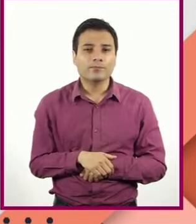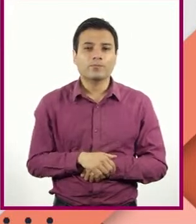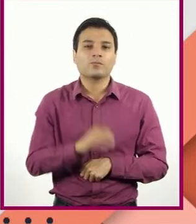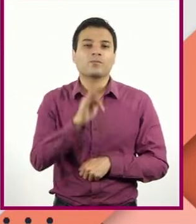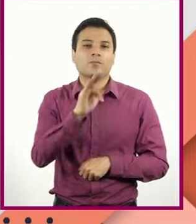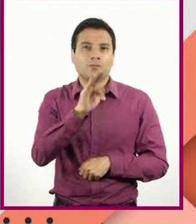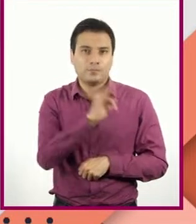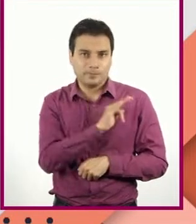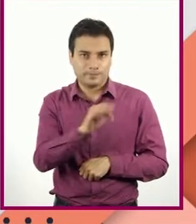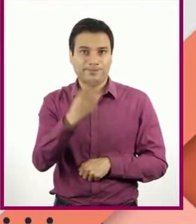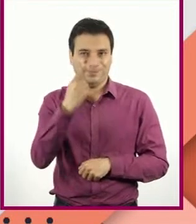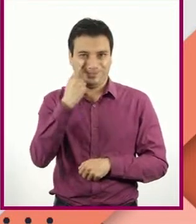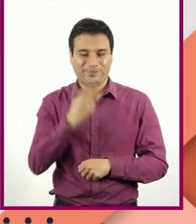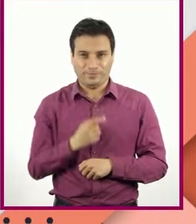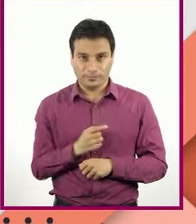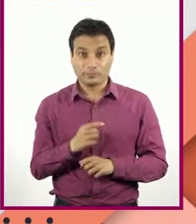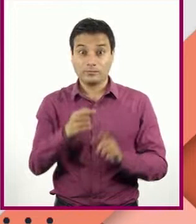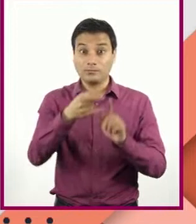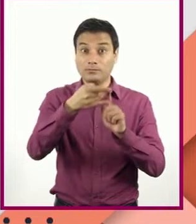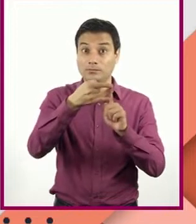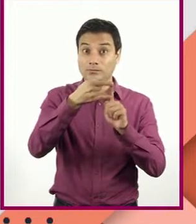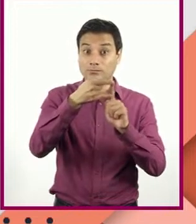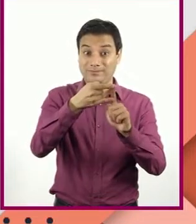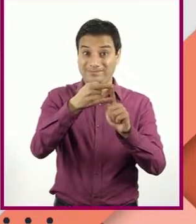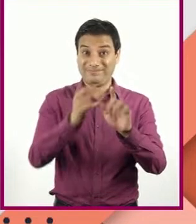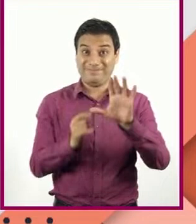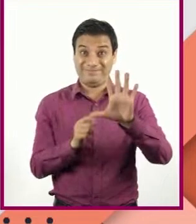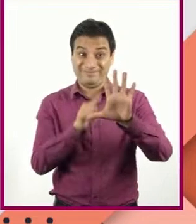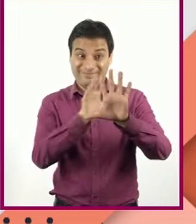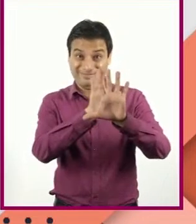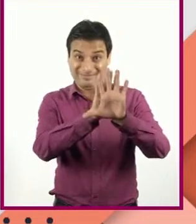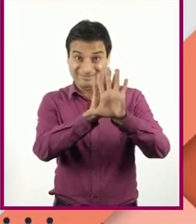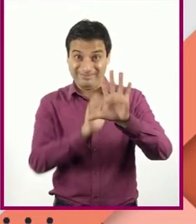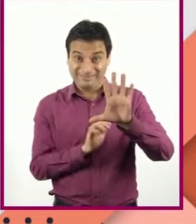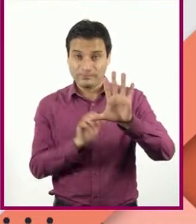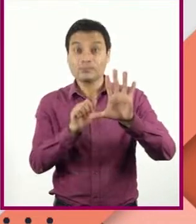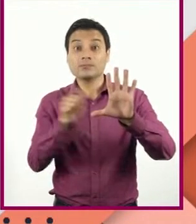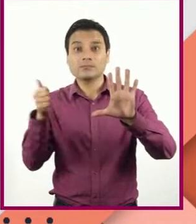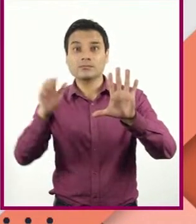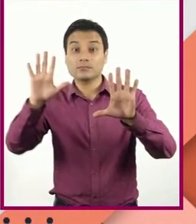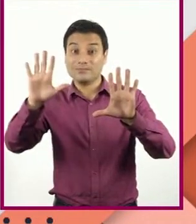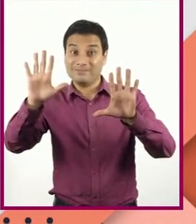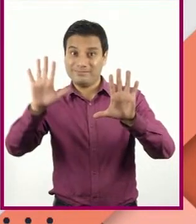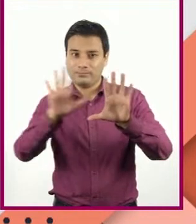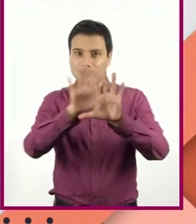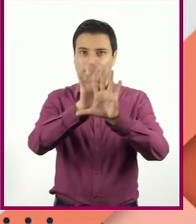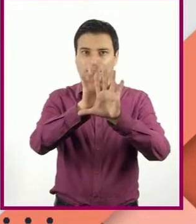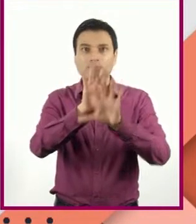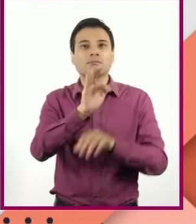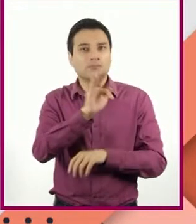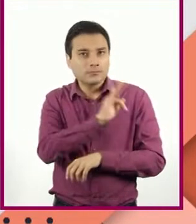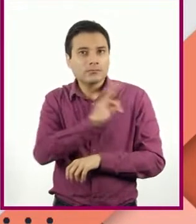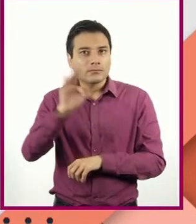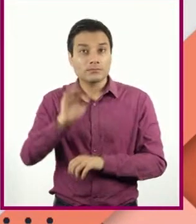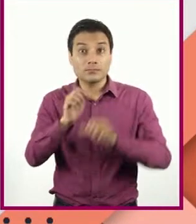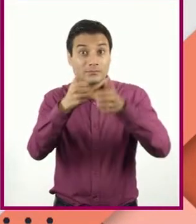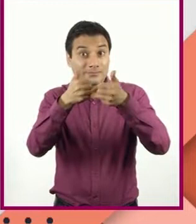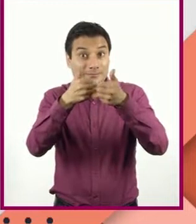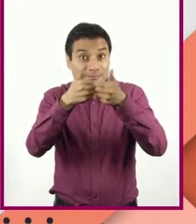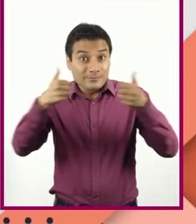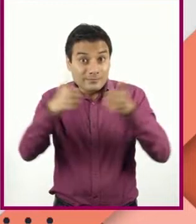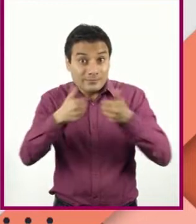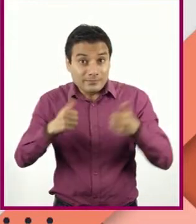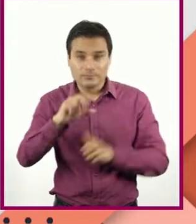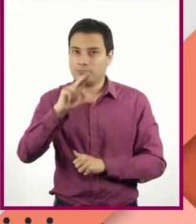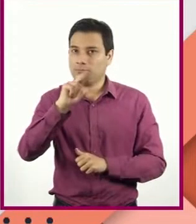dentro de otra, mientras la acción sucede al mismo tiempo o que una es consecuencia de otra. En este caso, en el